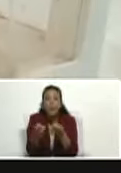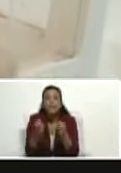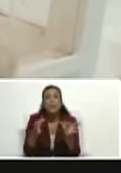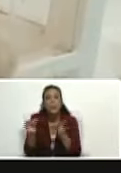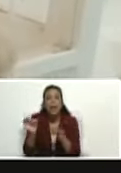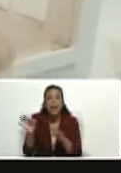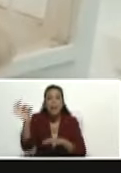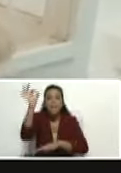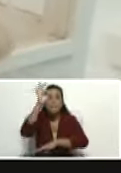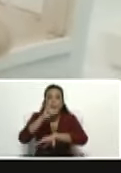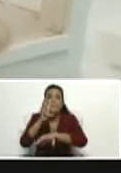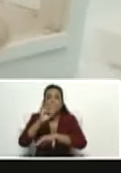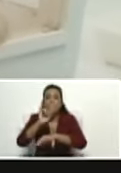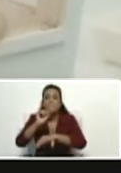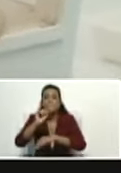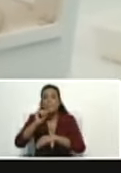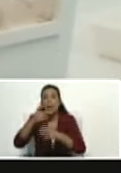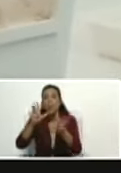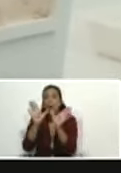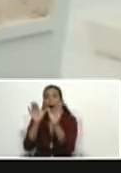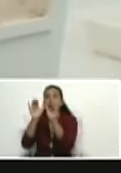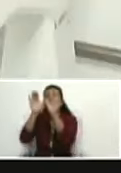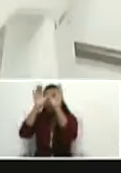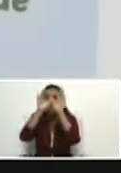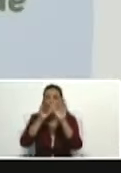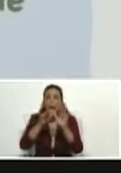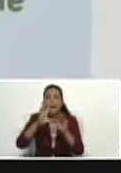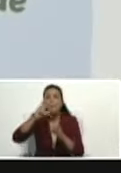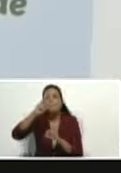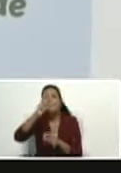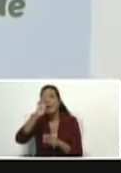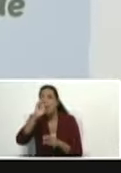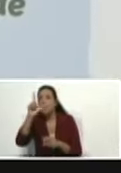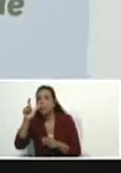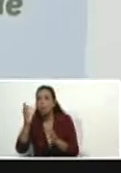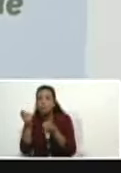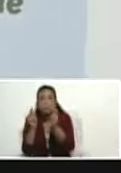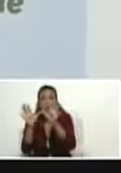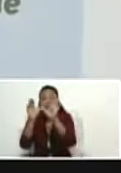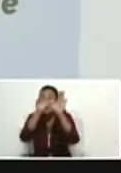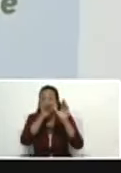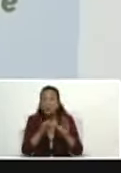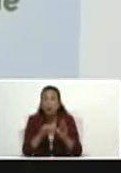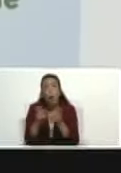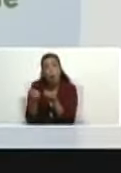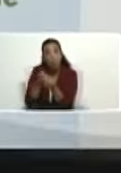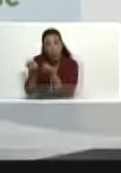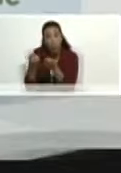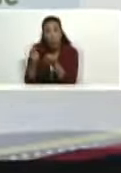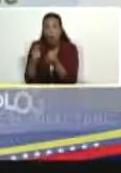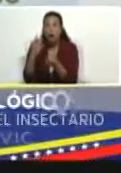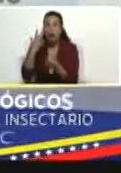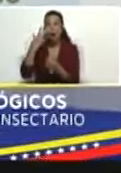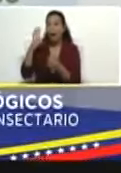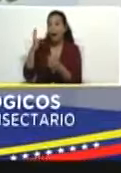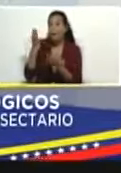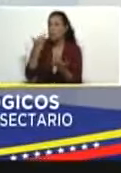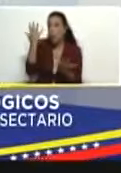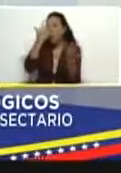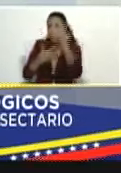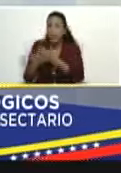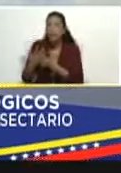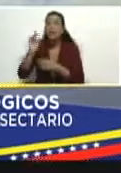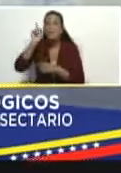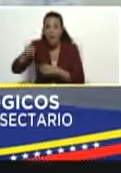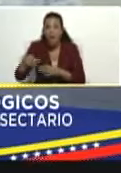la palometa peluda. Es ese mismo. Entonces, si en aquella oportunidad controló palometa, no me cabe la menor